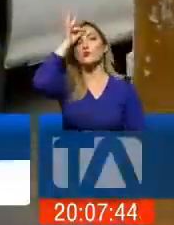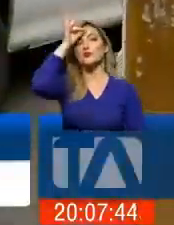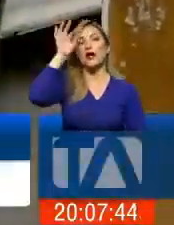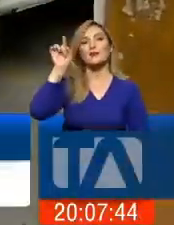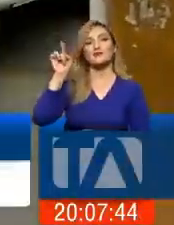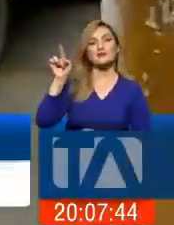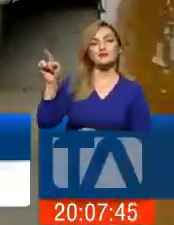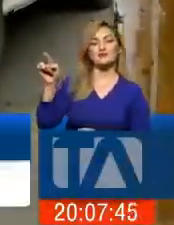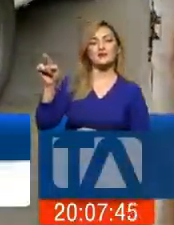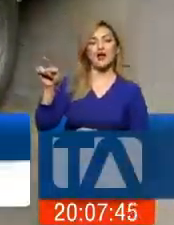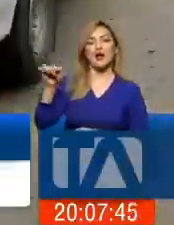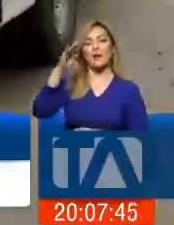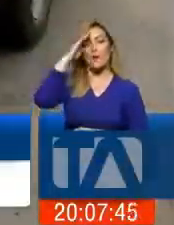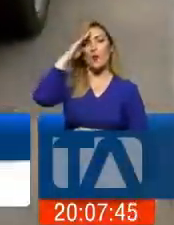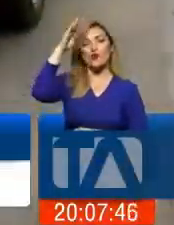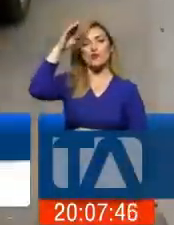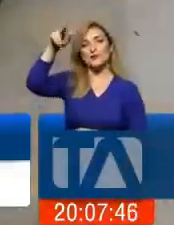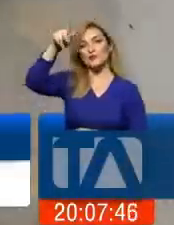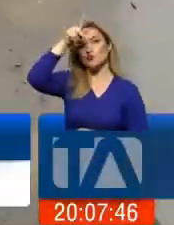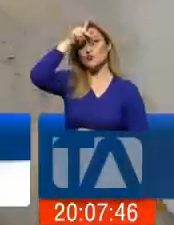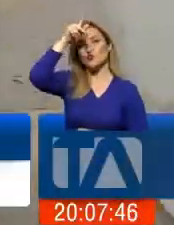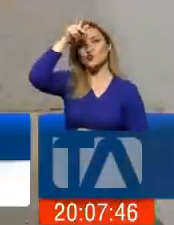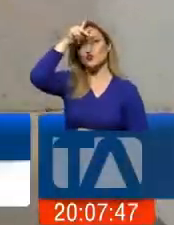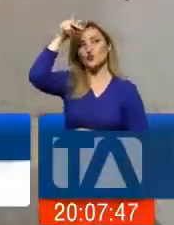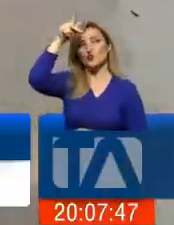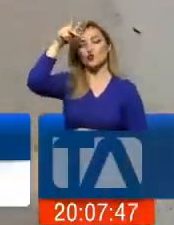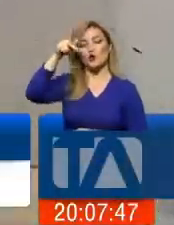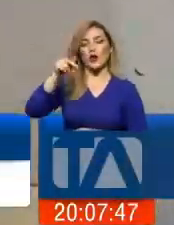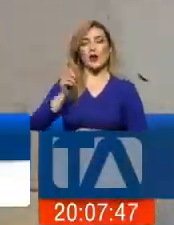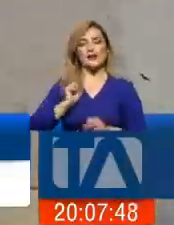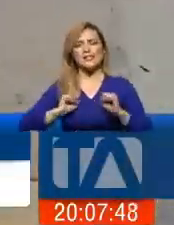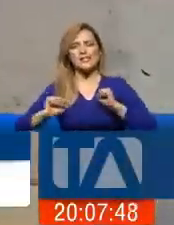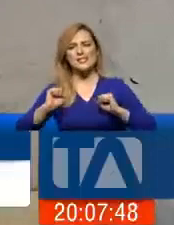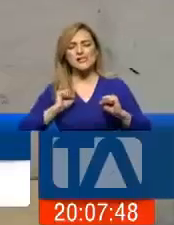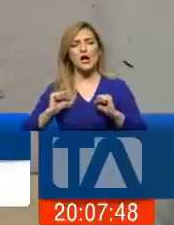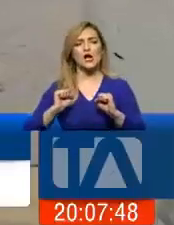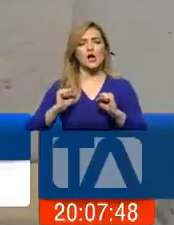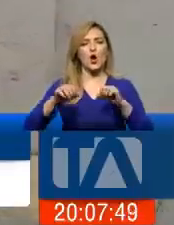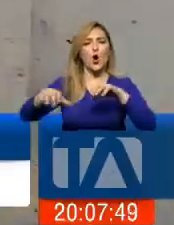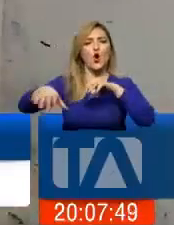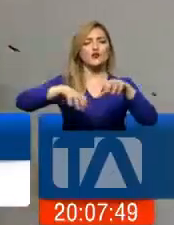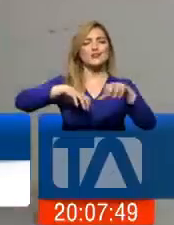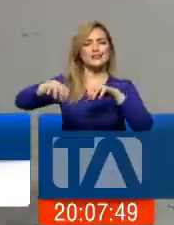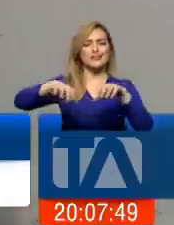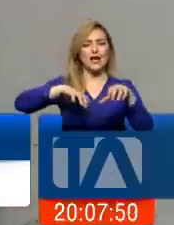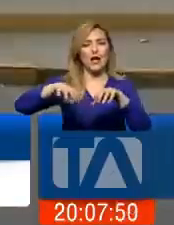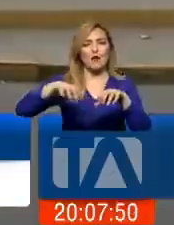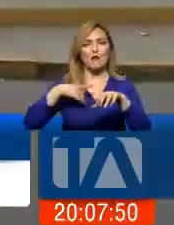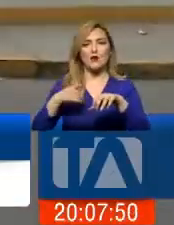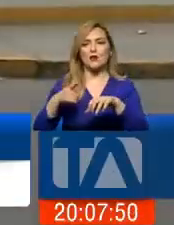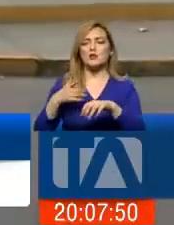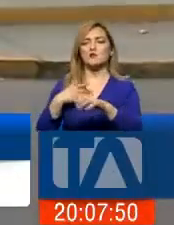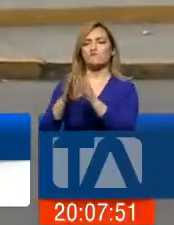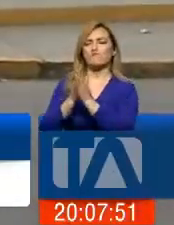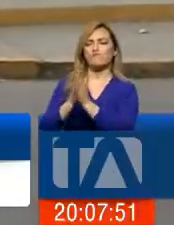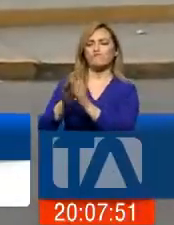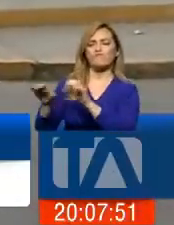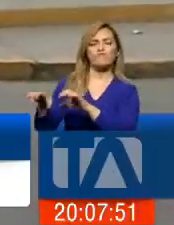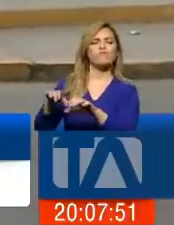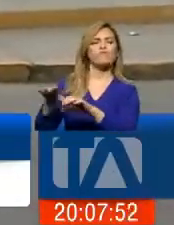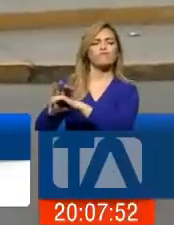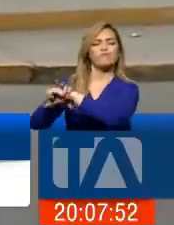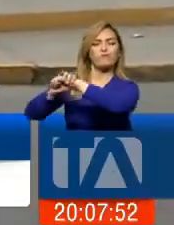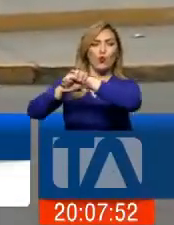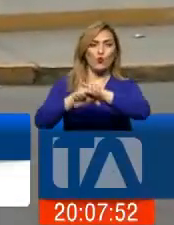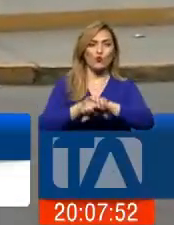se movilizó personal de la policía peruana con la que se coordinan esfuerzos, según confirmó la ministra de Gobierno María Paula Romo, quien además aseguró que